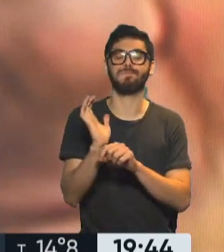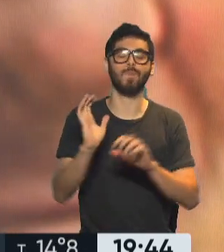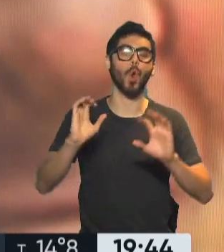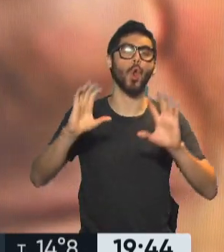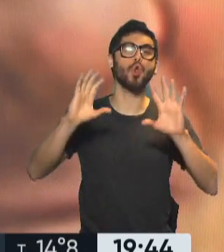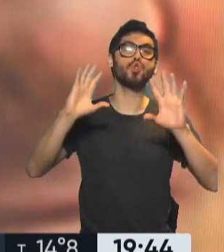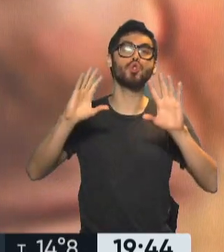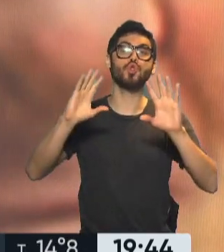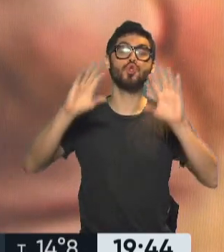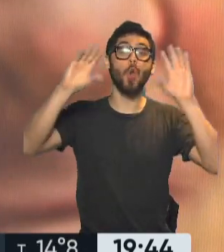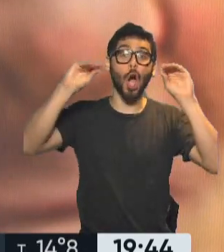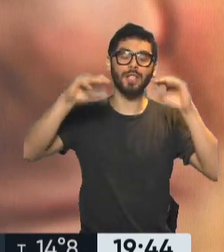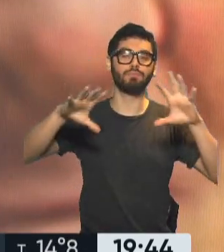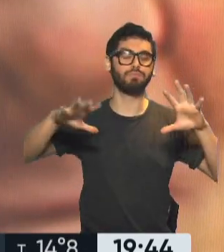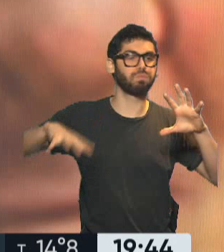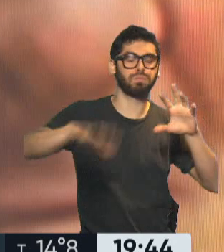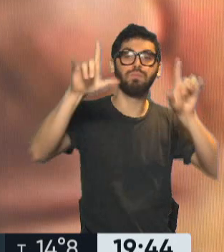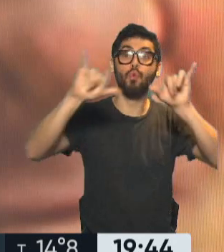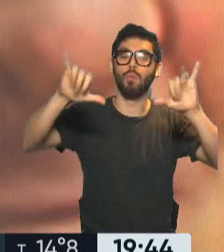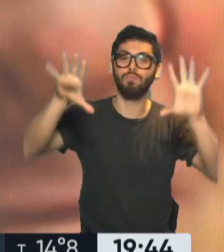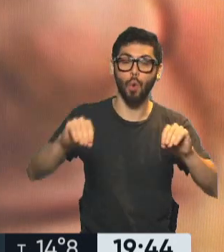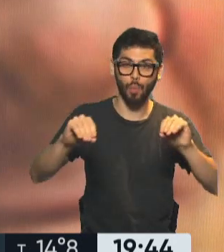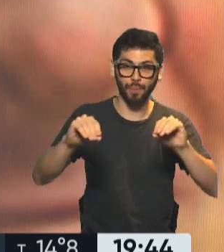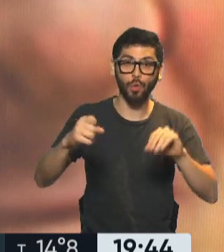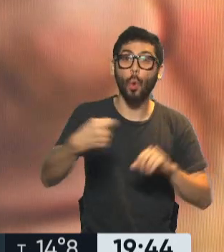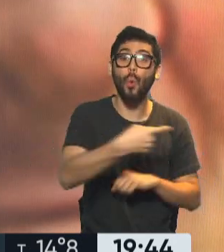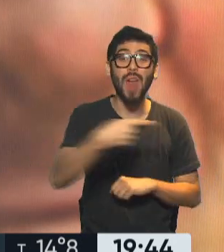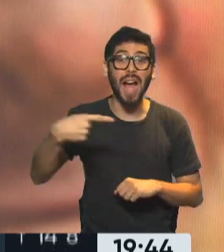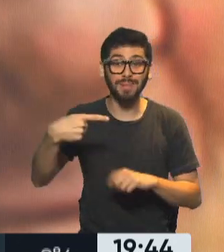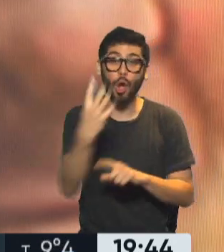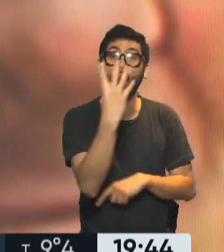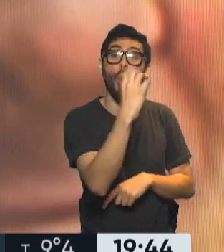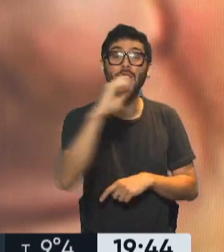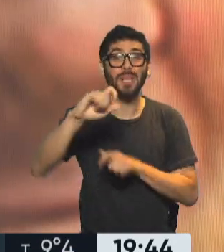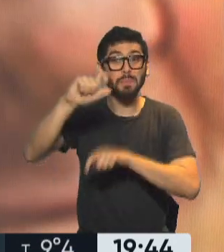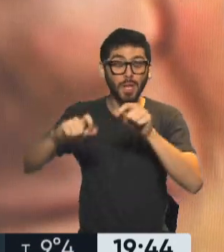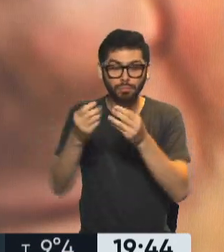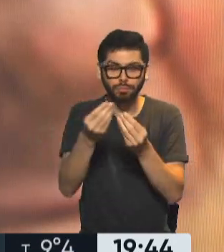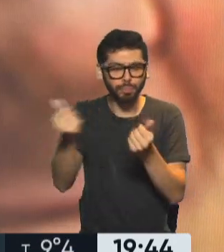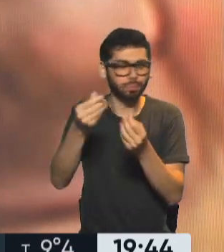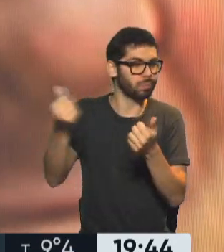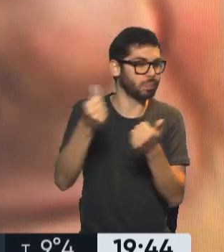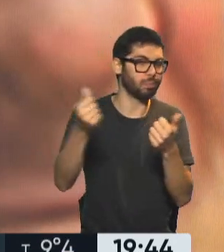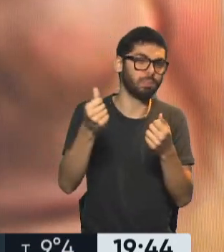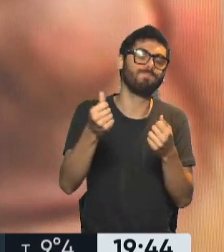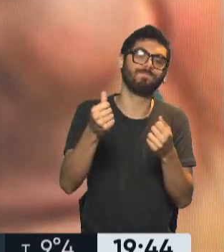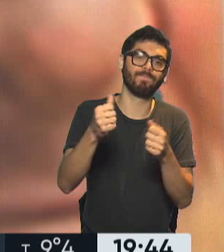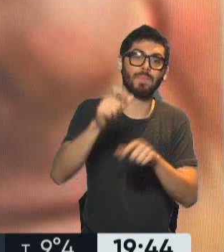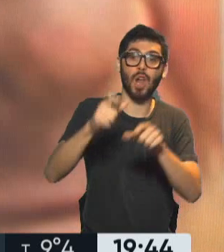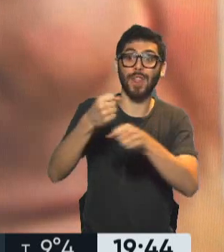Durante una semana desaparecieron 400 personas en el entorno, entre los